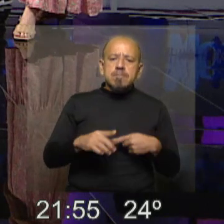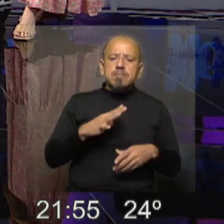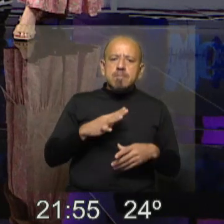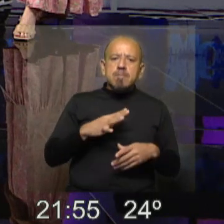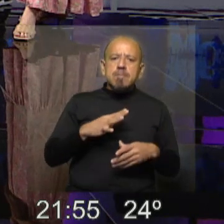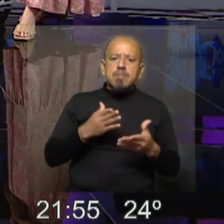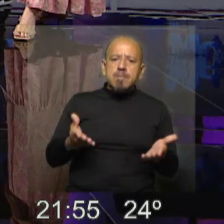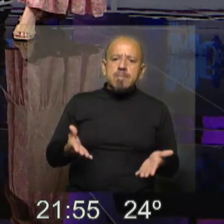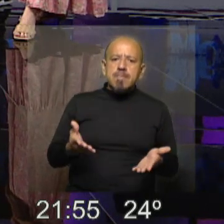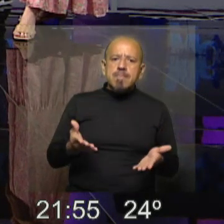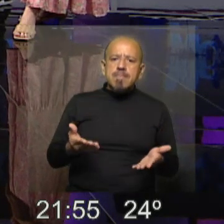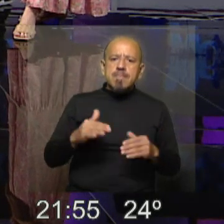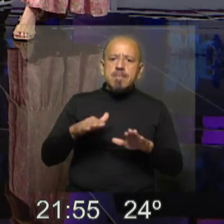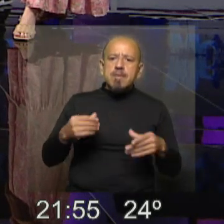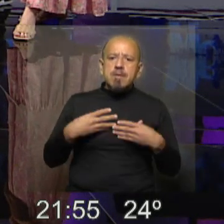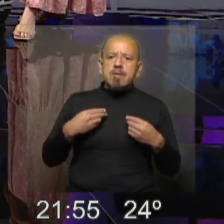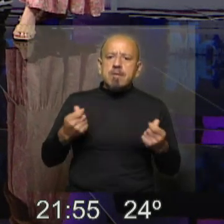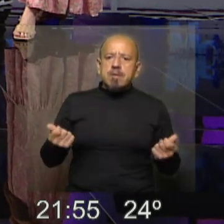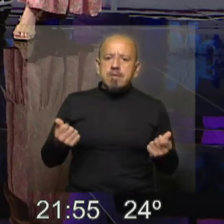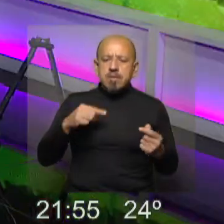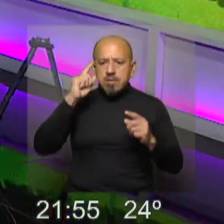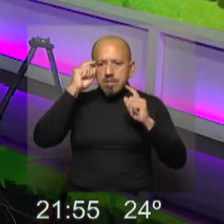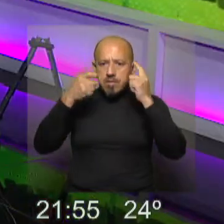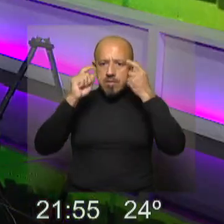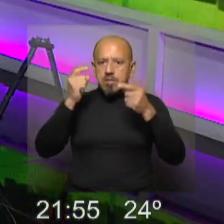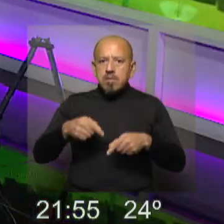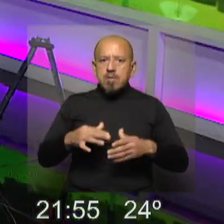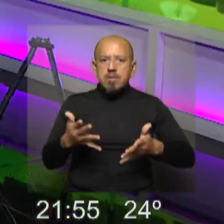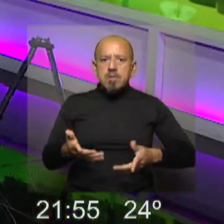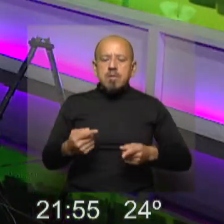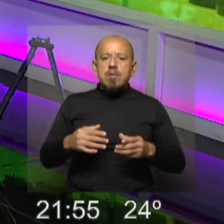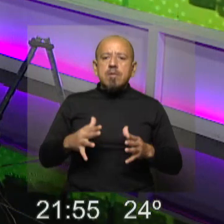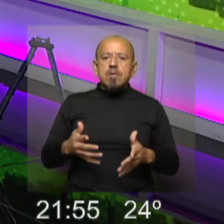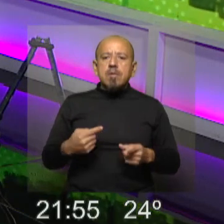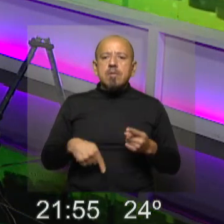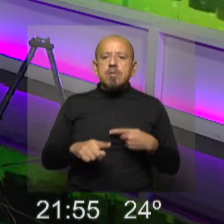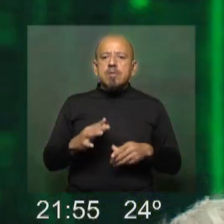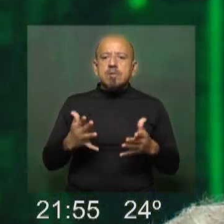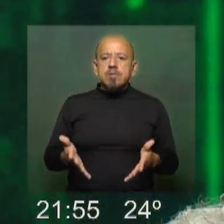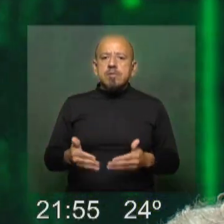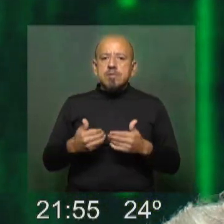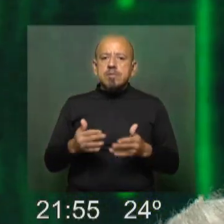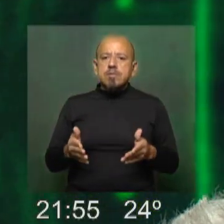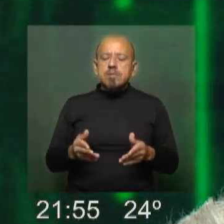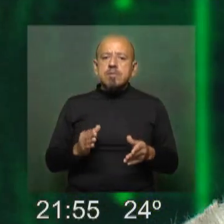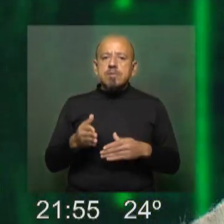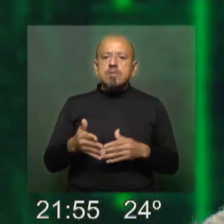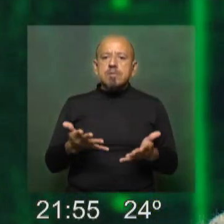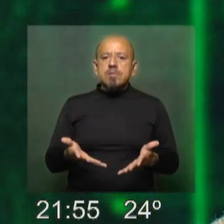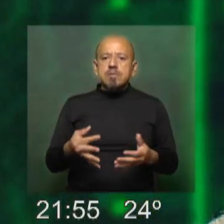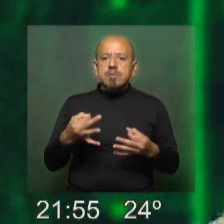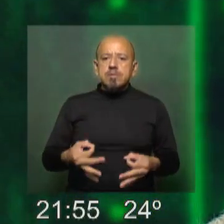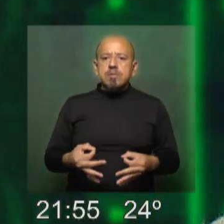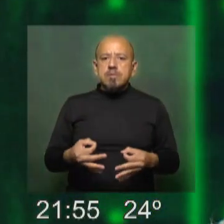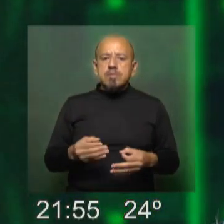qué bueno, los chiquilines, las sensibilidades que van aportando, mirá, escuchate este tango, a ver qué te parece, te vas metiendo, y bueno, ya al final, es verdad, vivís